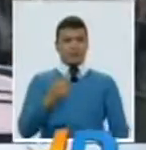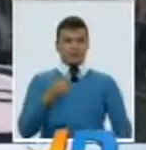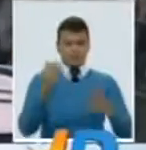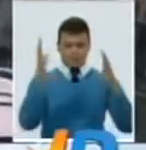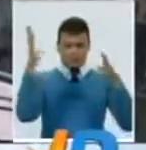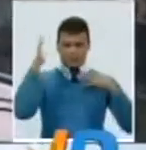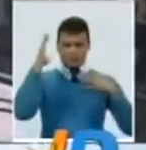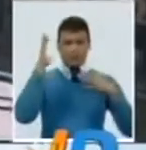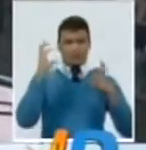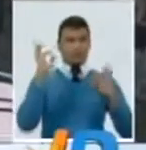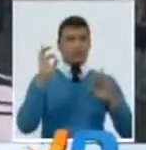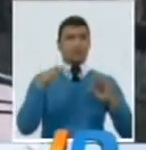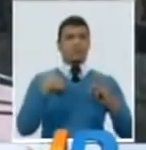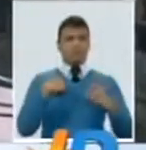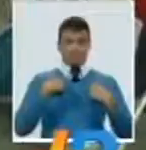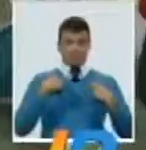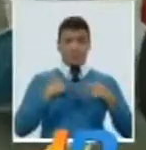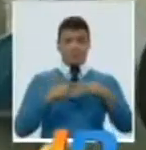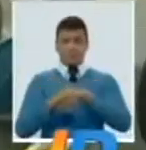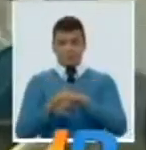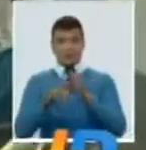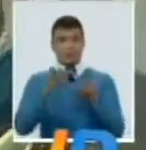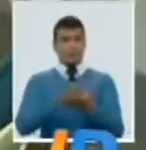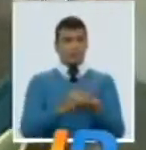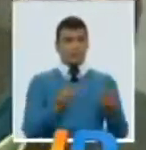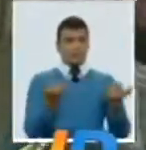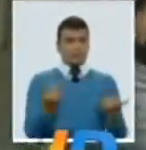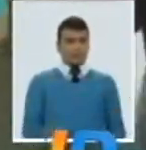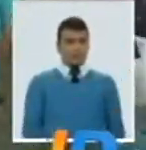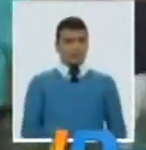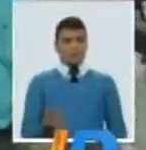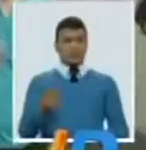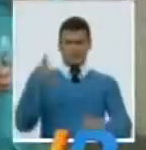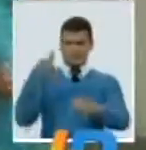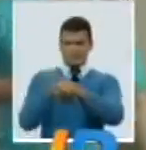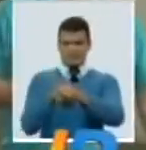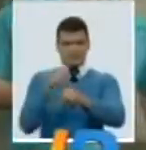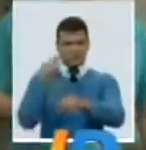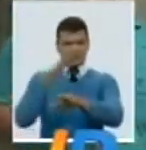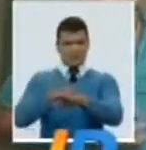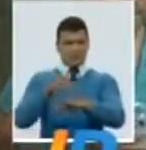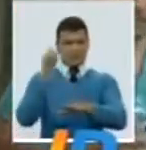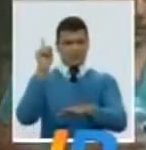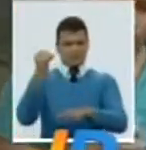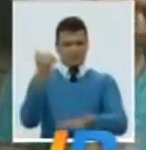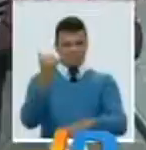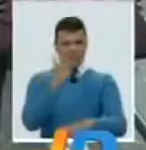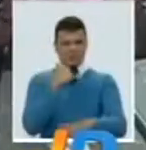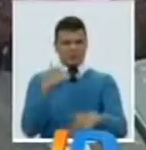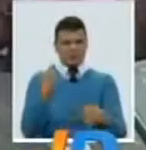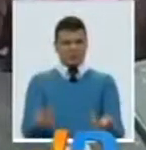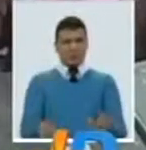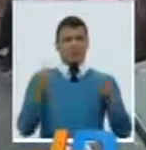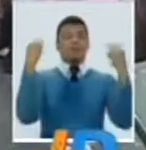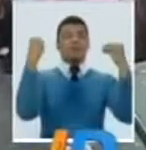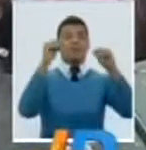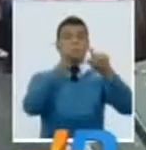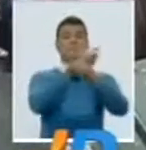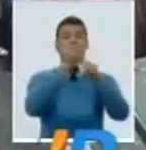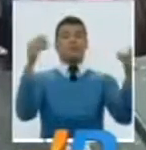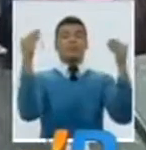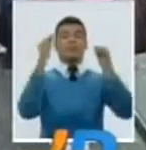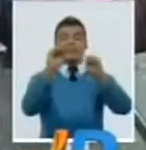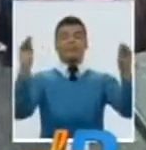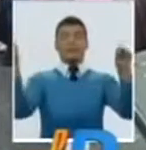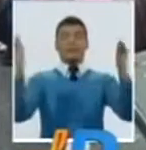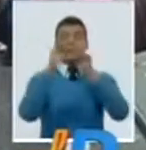hecho con esta ropa entré y con esta ropa salí. Cuentan que la mayor acusación que se le formuló por parte de las autoridades venezolanas era promover grupos paramilitares